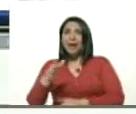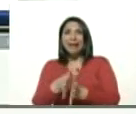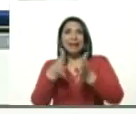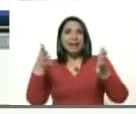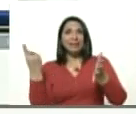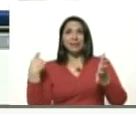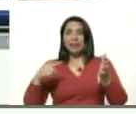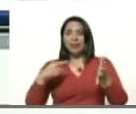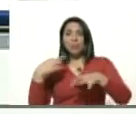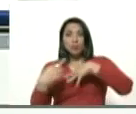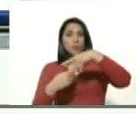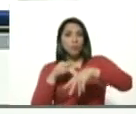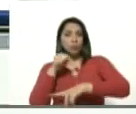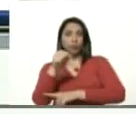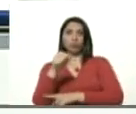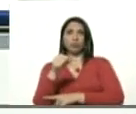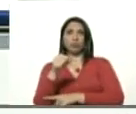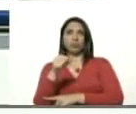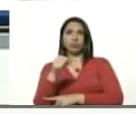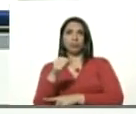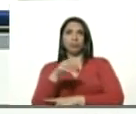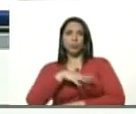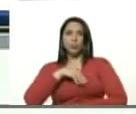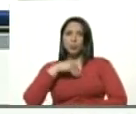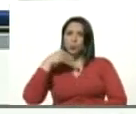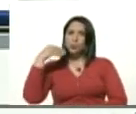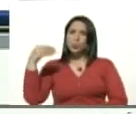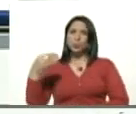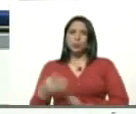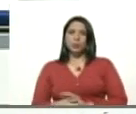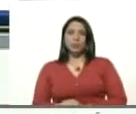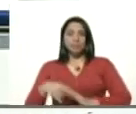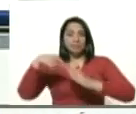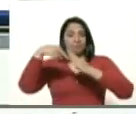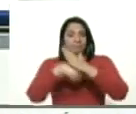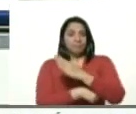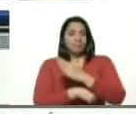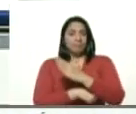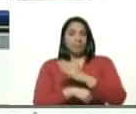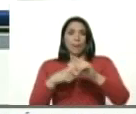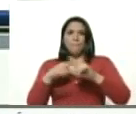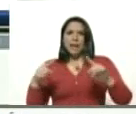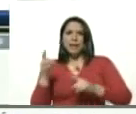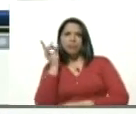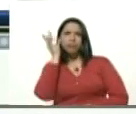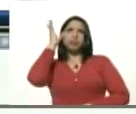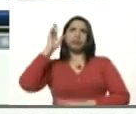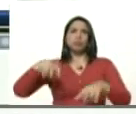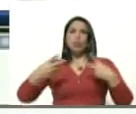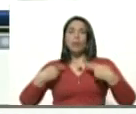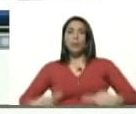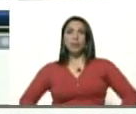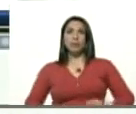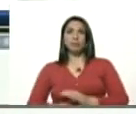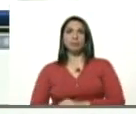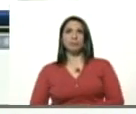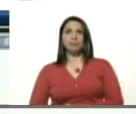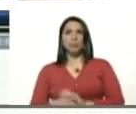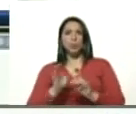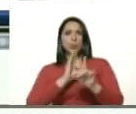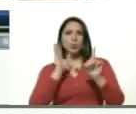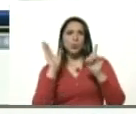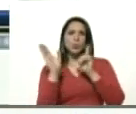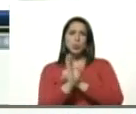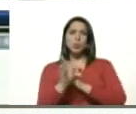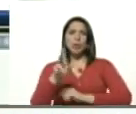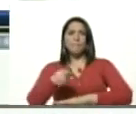para esa revolución espiritual profunda, para que surja una nueva humanidad, es la cultura, es